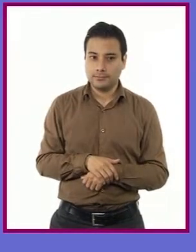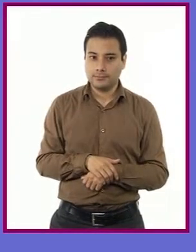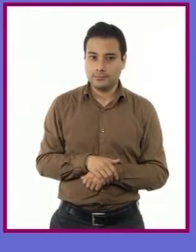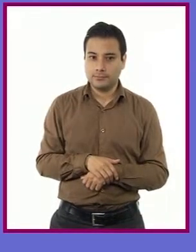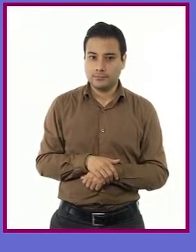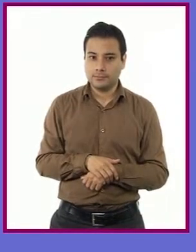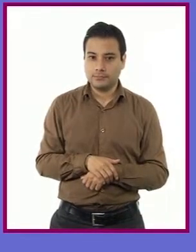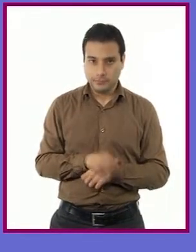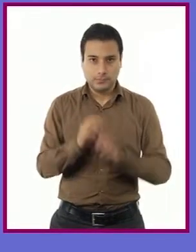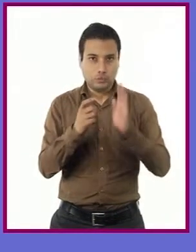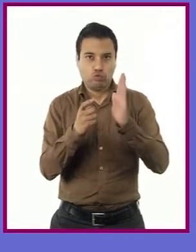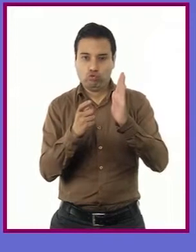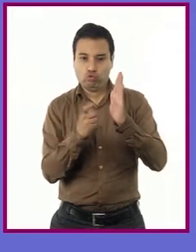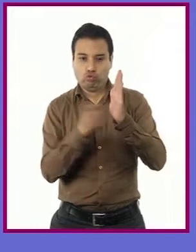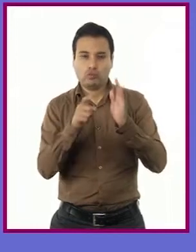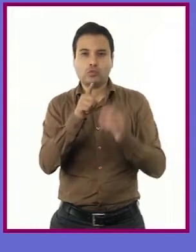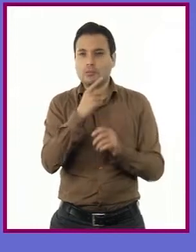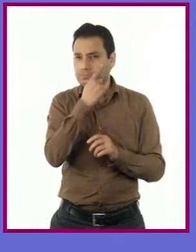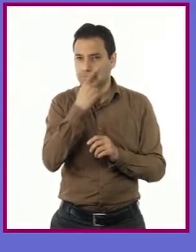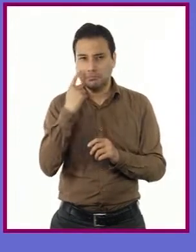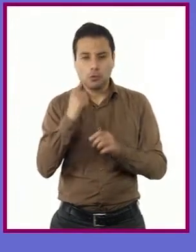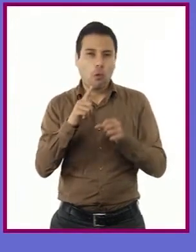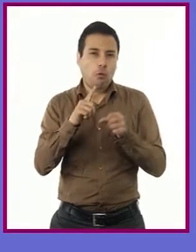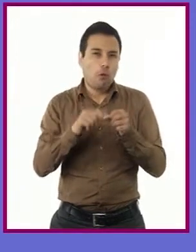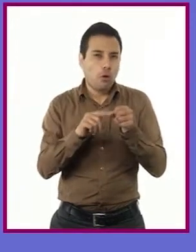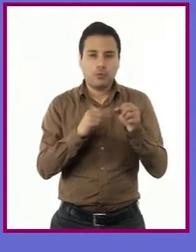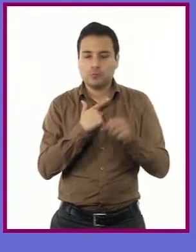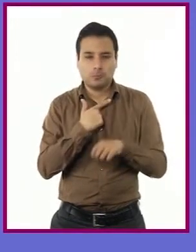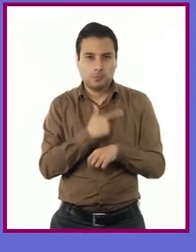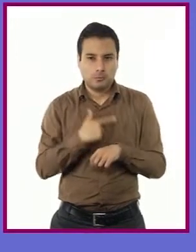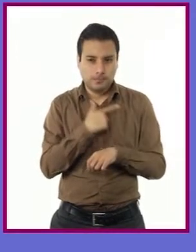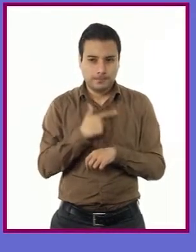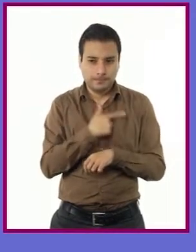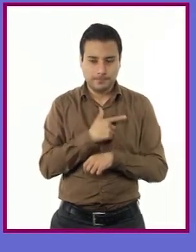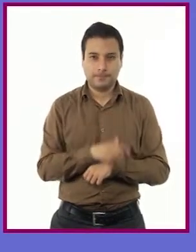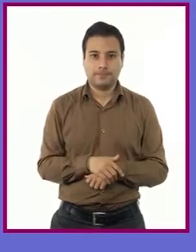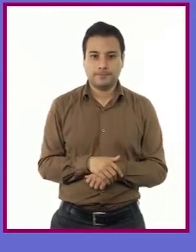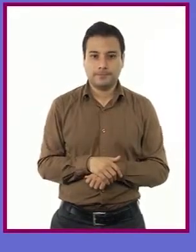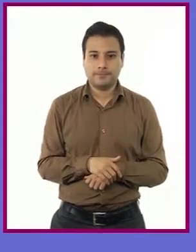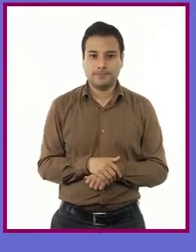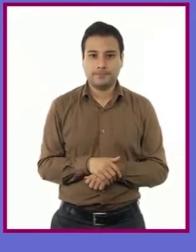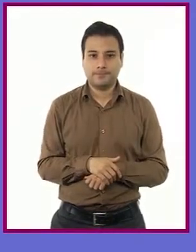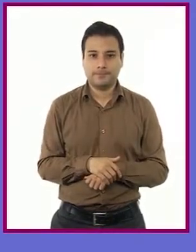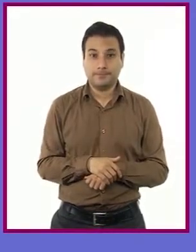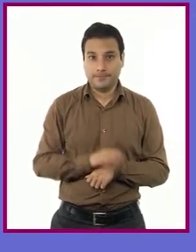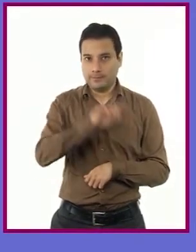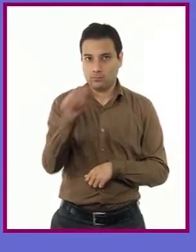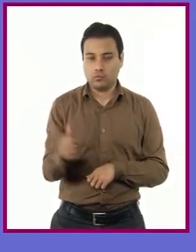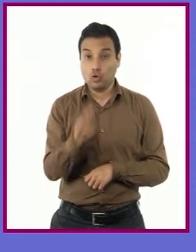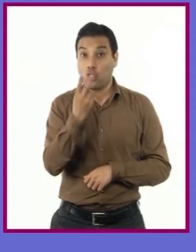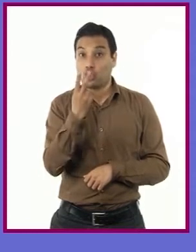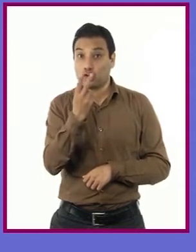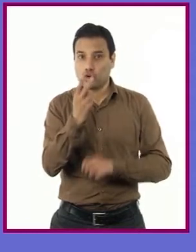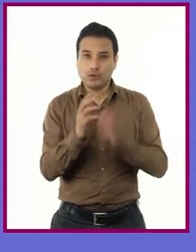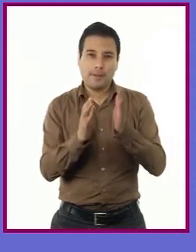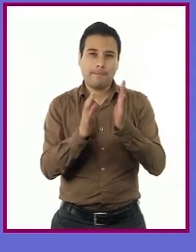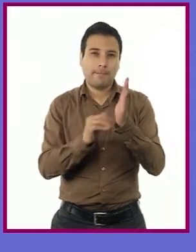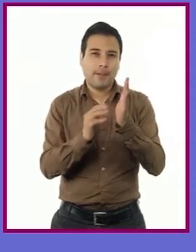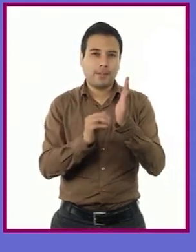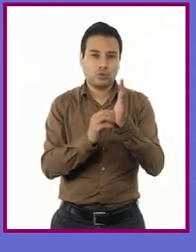cuadro. Elige el estilo, color y arte de tu agrado. Se necesitan 2 páginas electrónicas para el